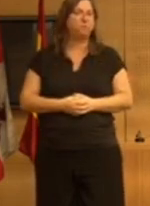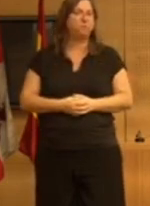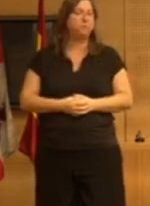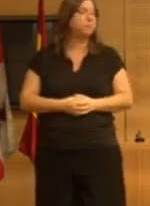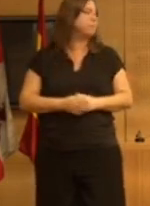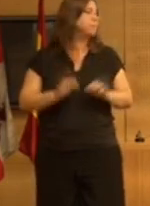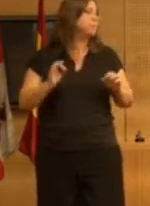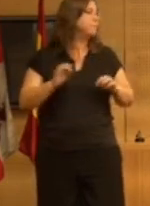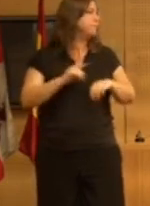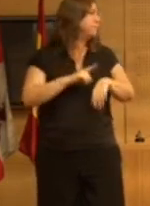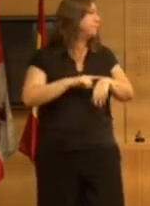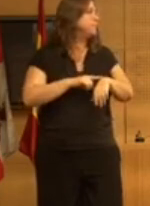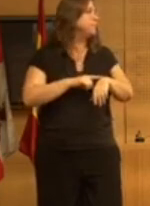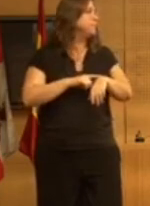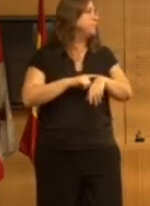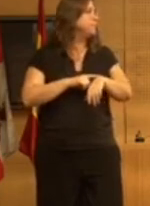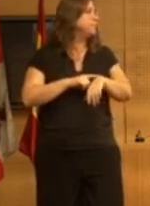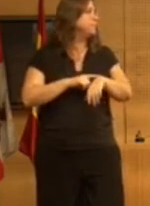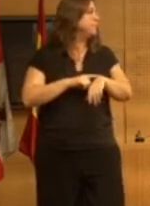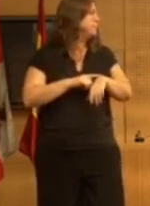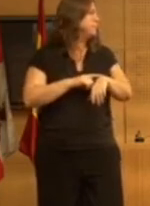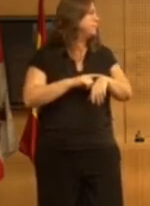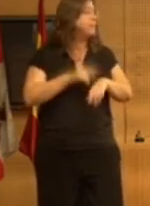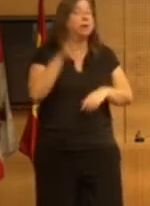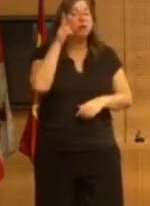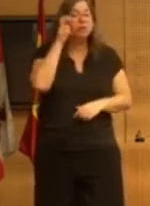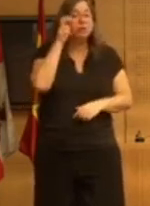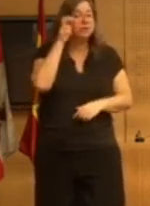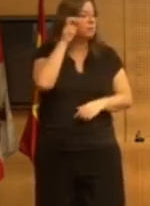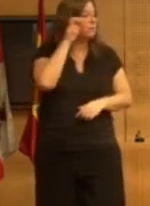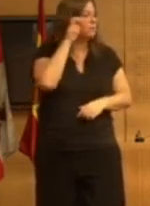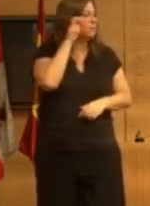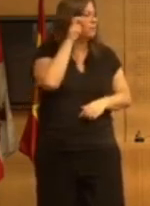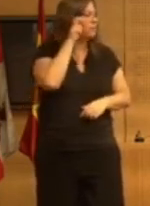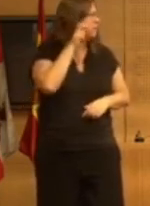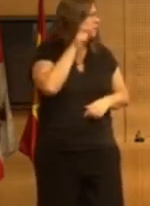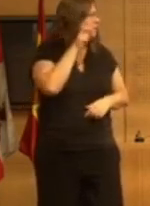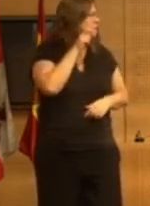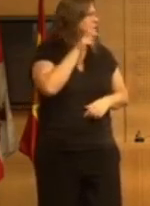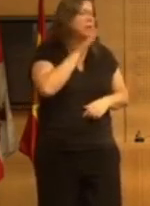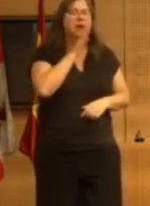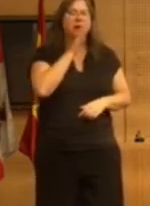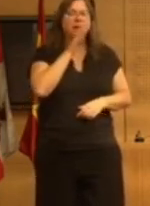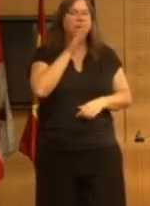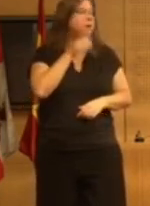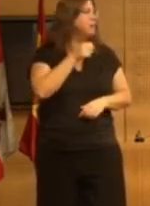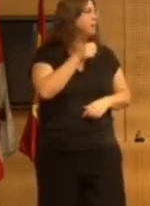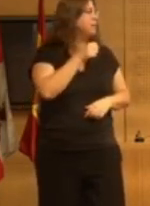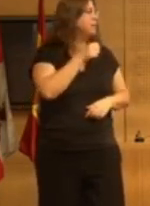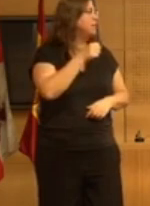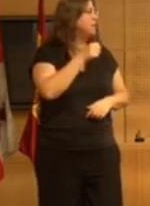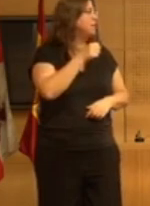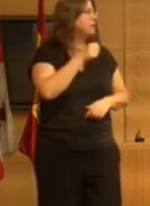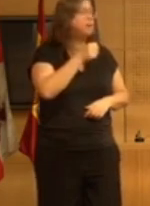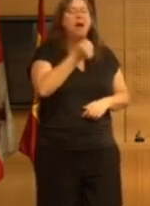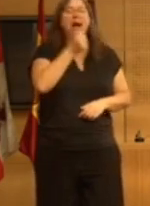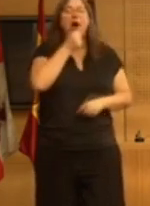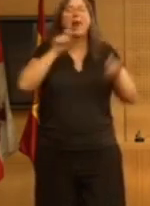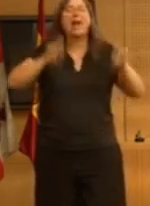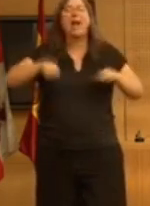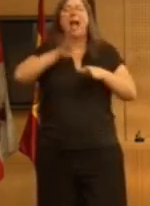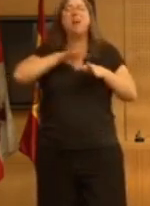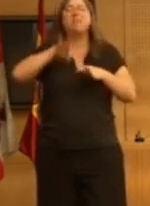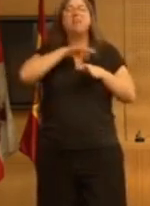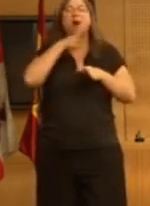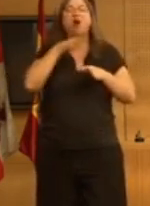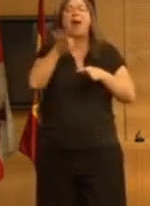Sí, perdón, Ahora break. no te oigo. Ahora el coffee. Que hable al micro. Ahora el coffee. Hay